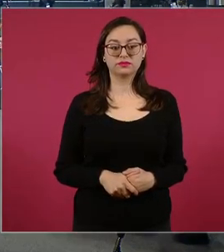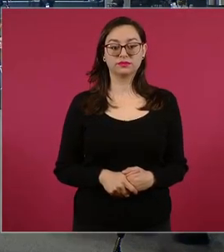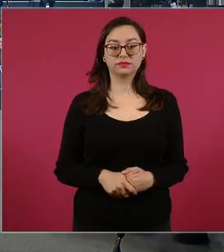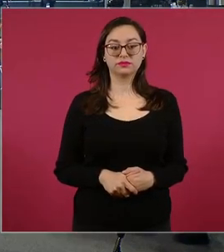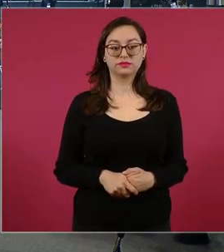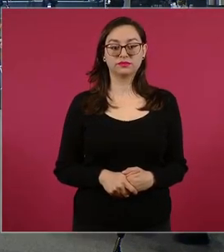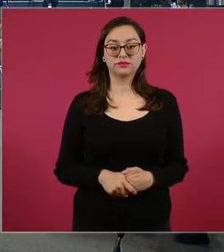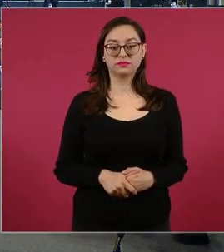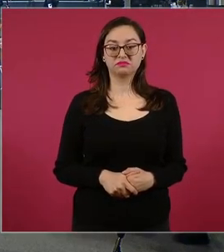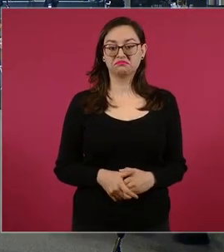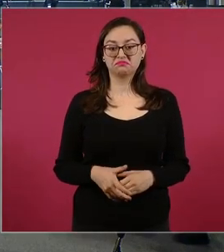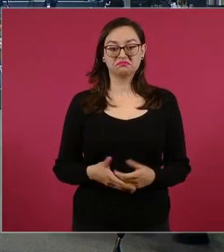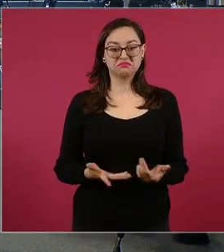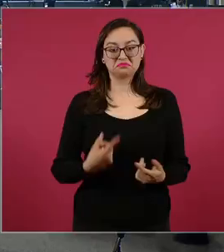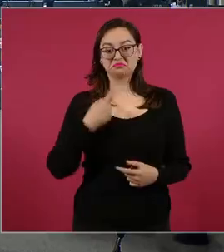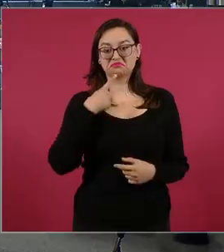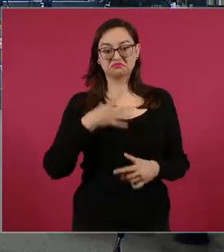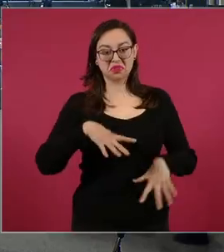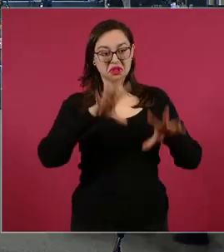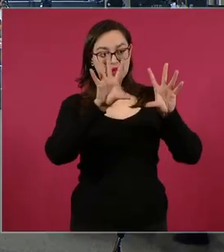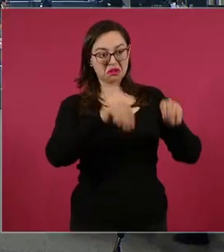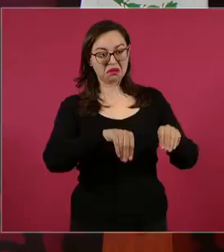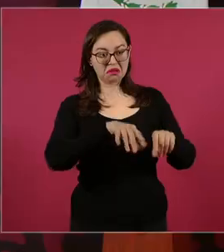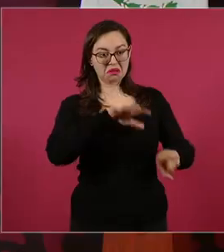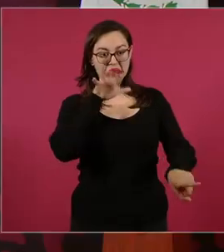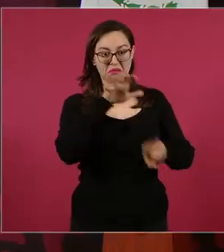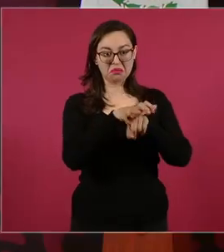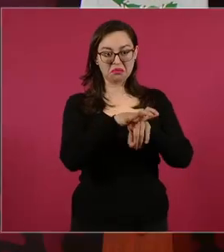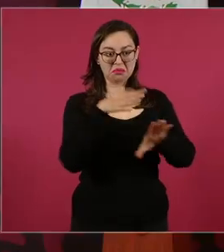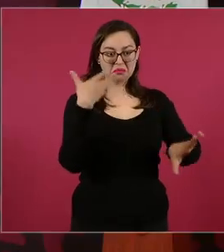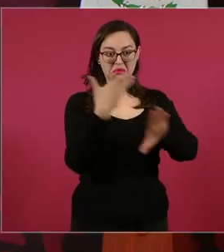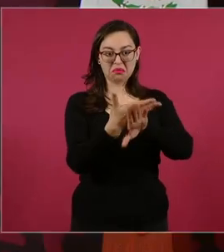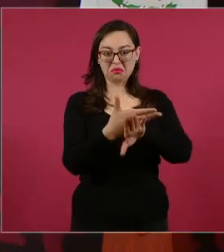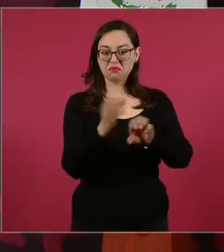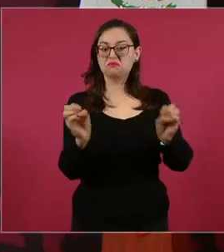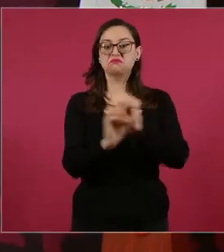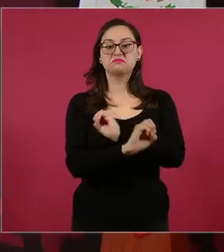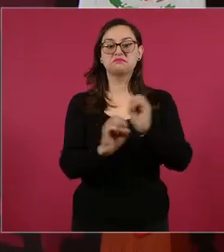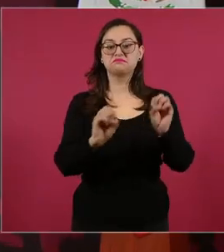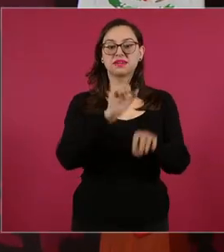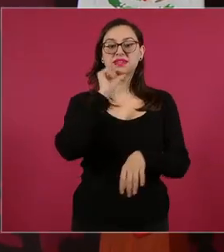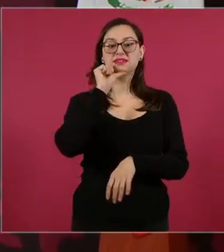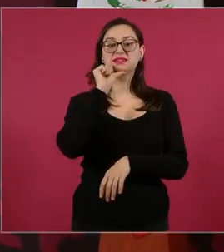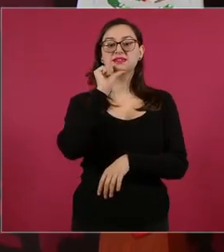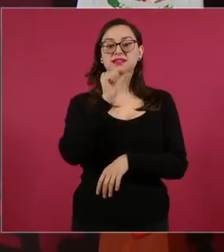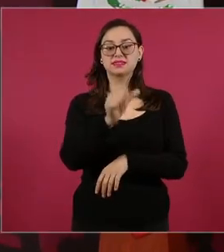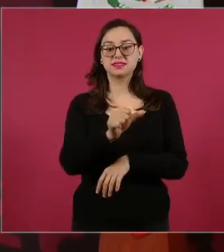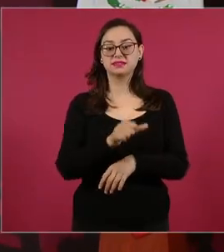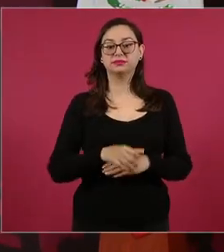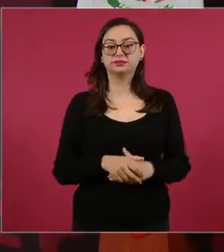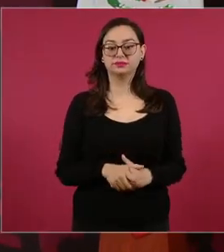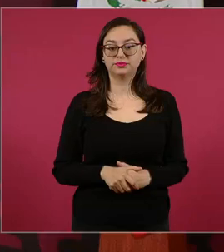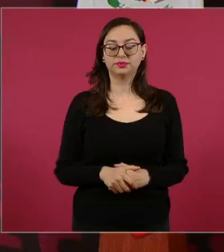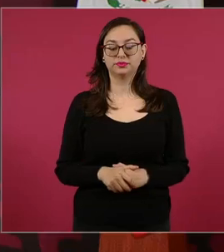No se reprime a nadie, no se censura a nadie.